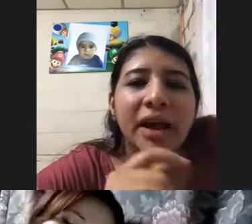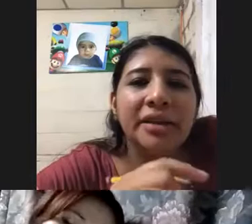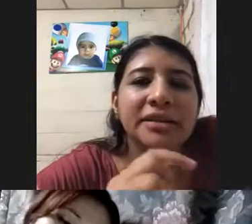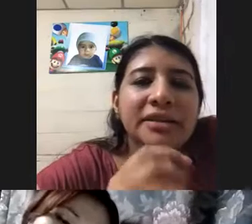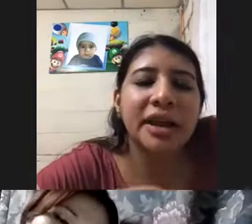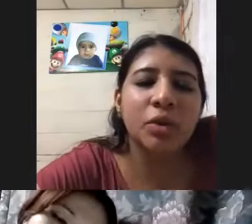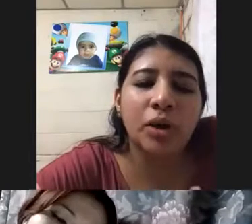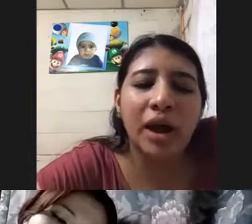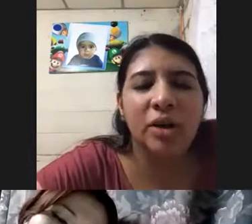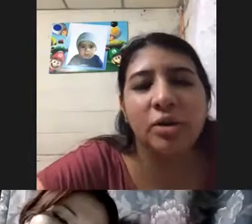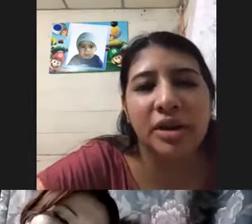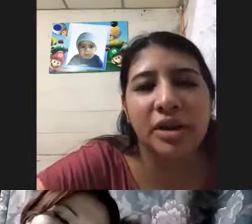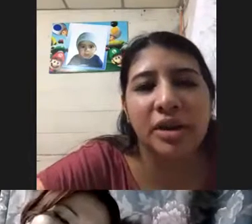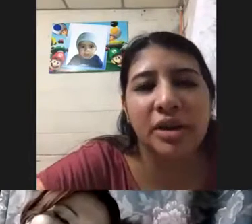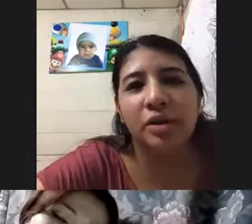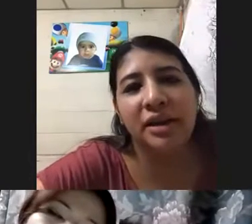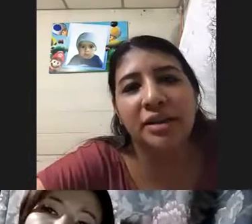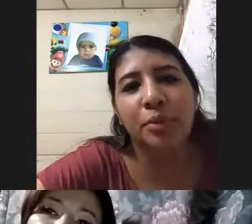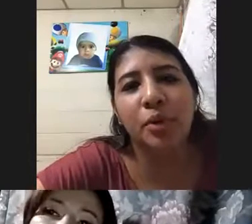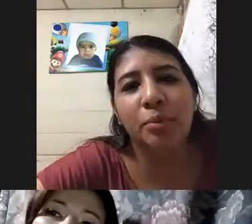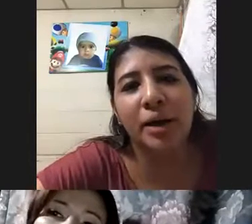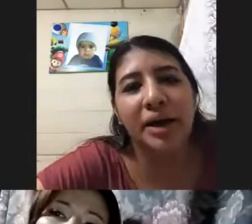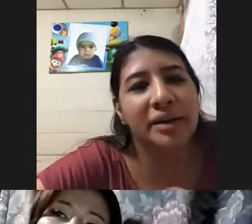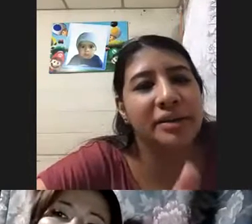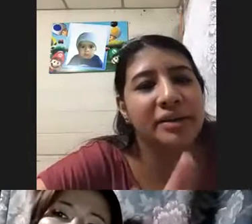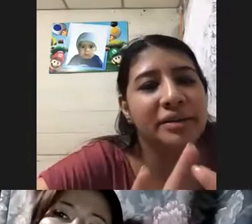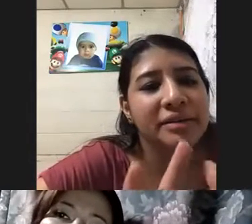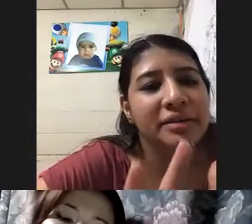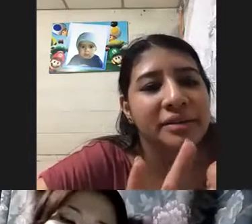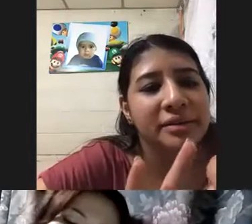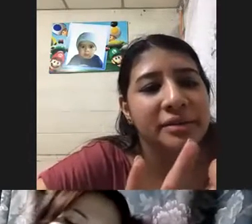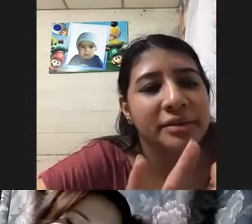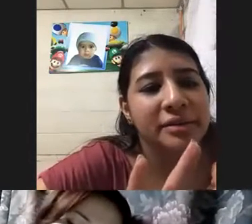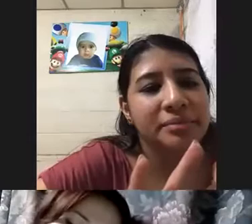está en singular o no sé, o sea que se puede ocupar en